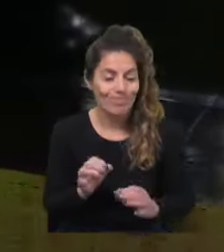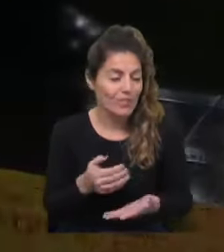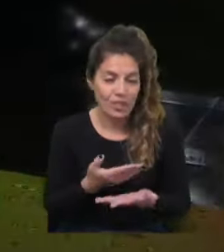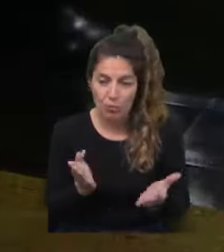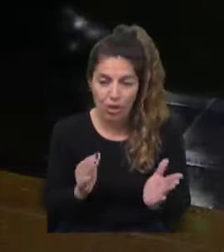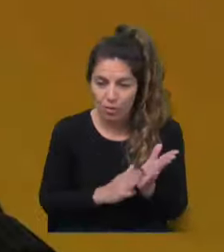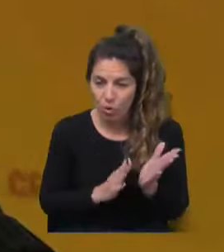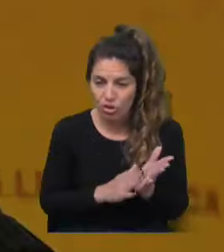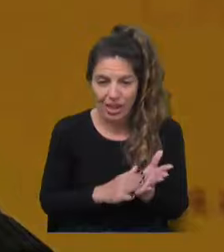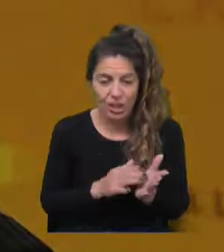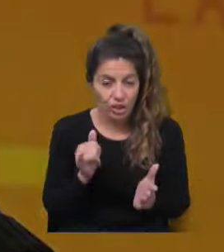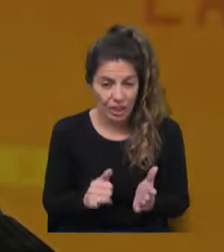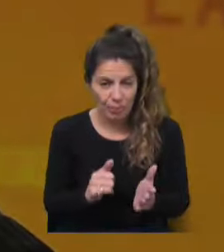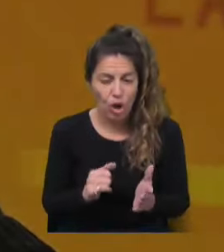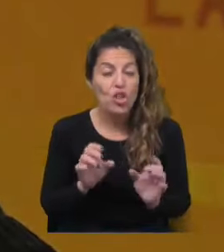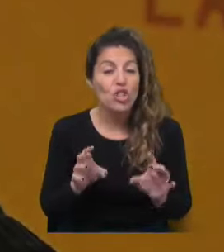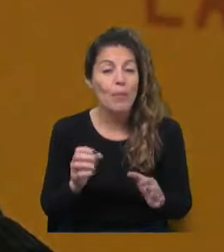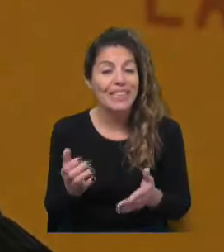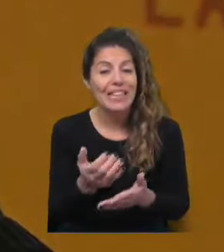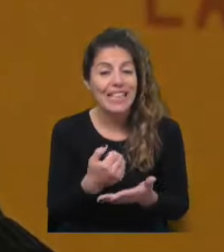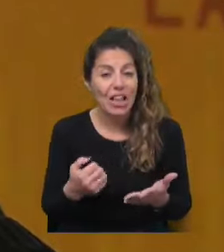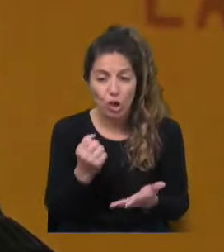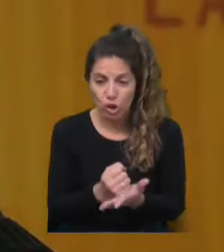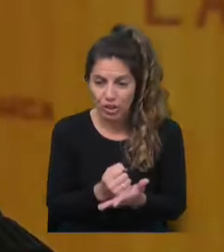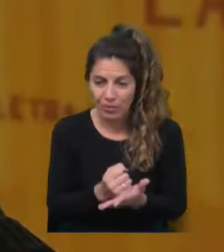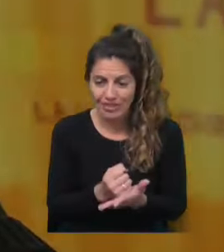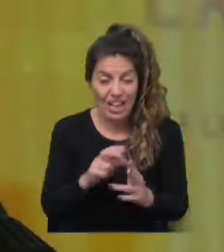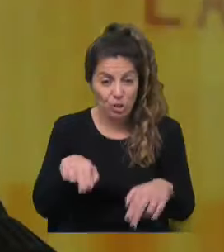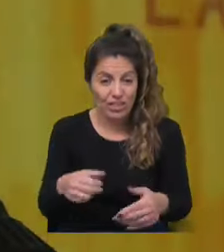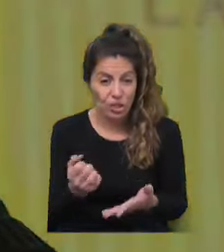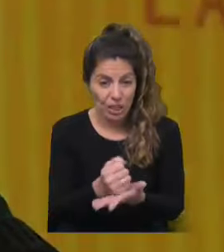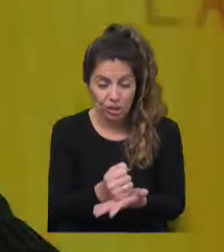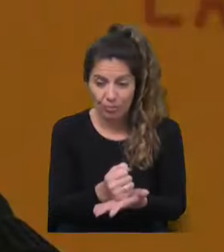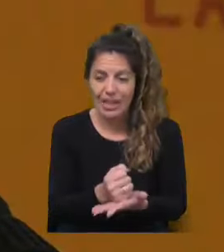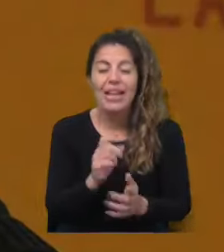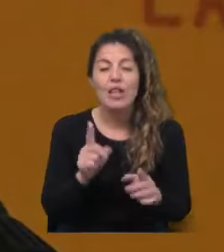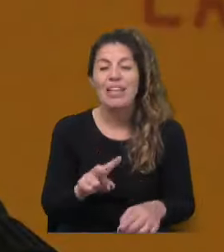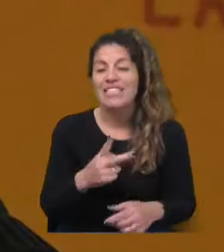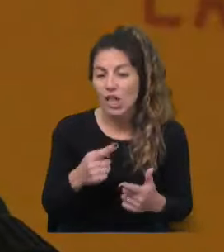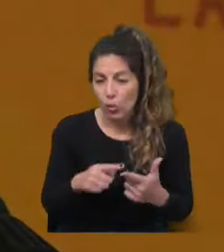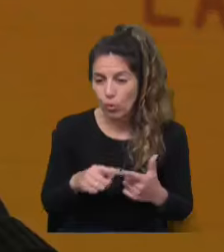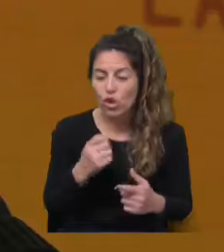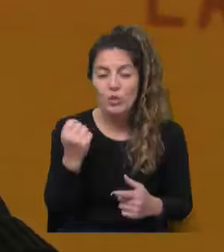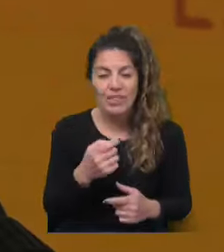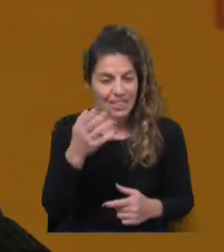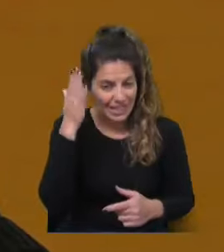demostrable. Lo tenemos acá. ¿Solo con los timbres? Solo con los timbres. Segundo, es importante que se sepa